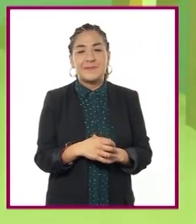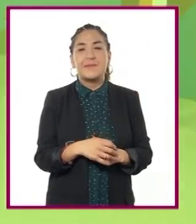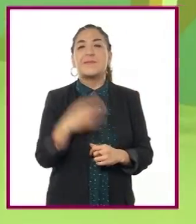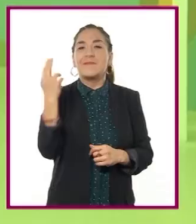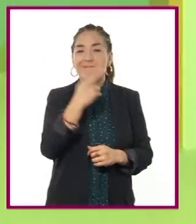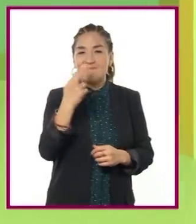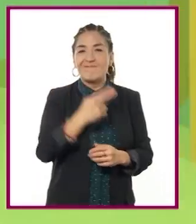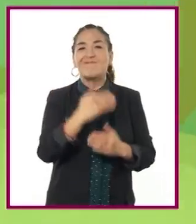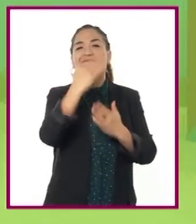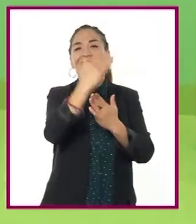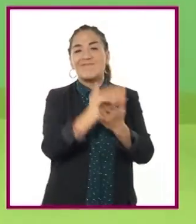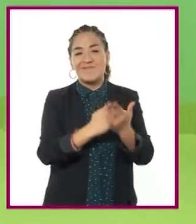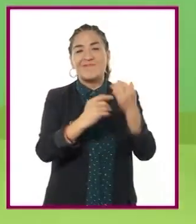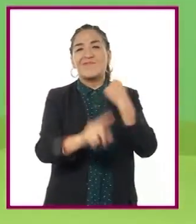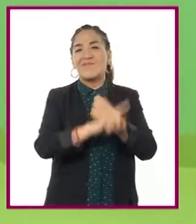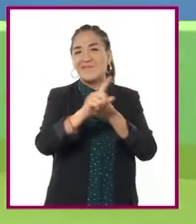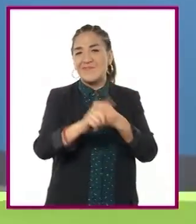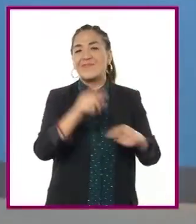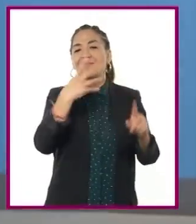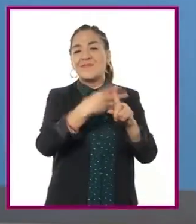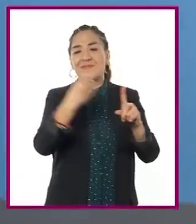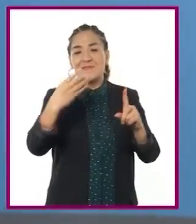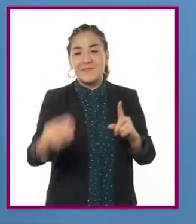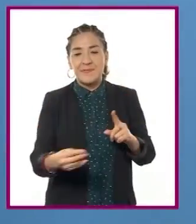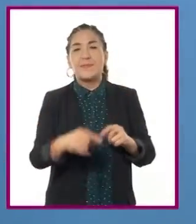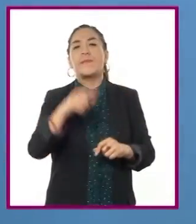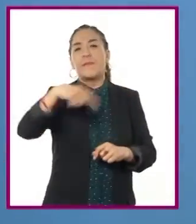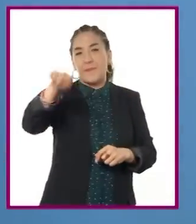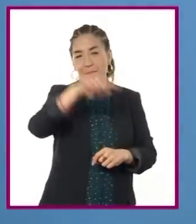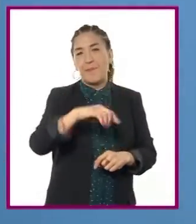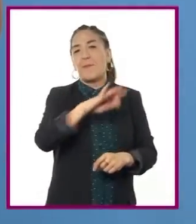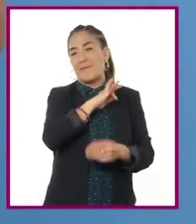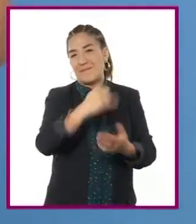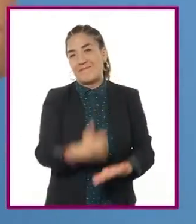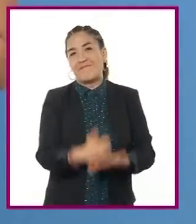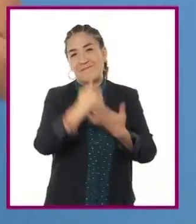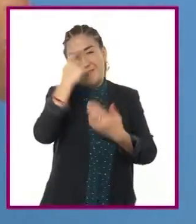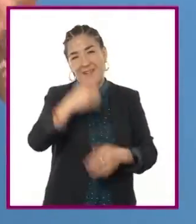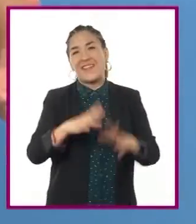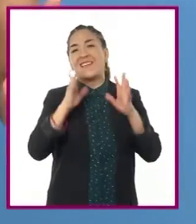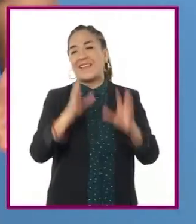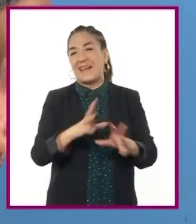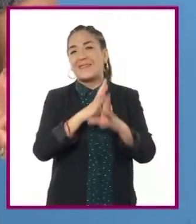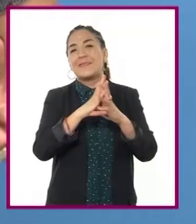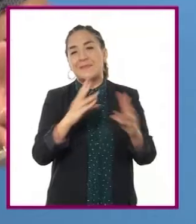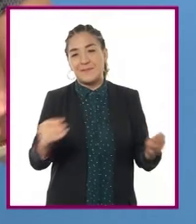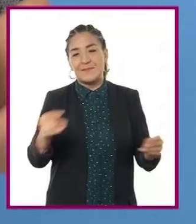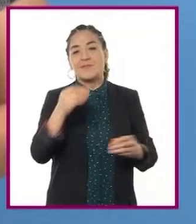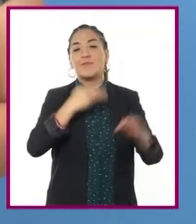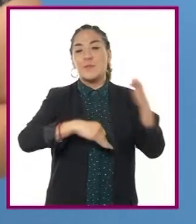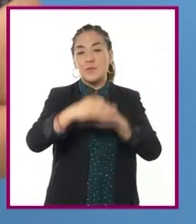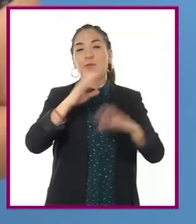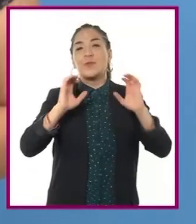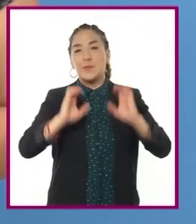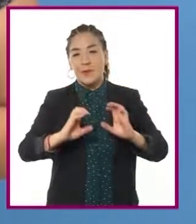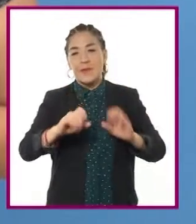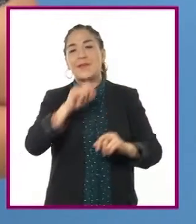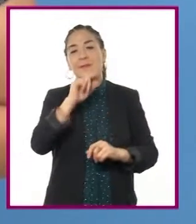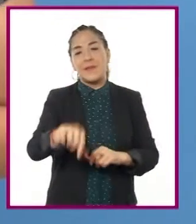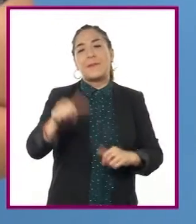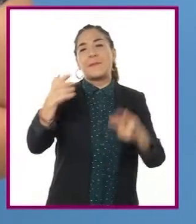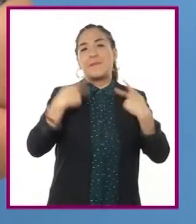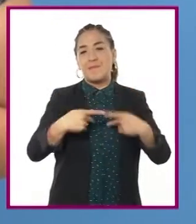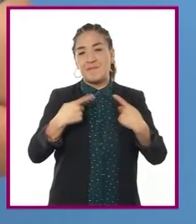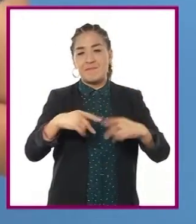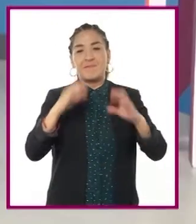Necesitamos reducir los niveles de contagio y contamos con ustedes para lograrlo. Al cuidarnos a nosotros mismos, cuidamos a los